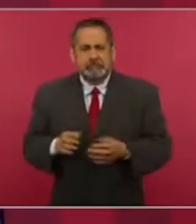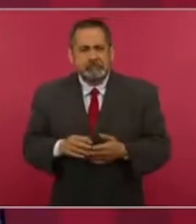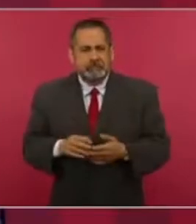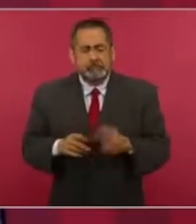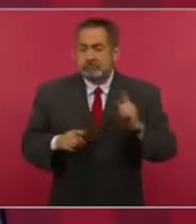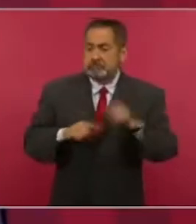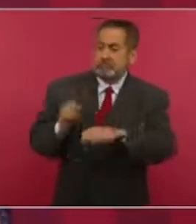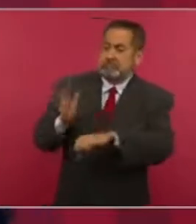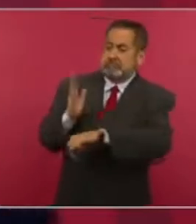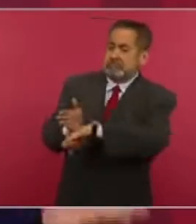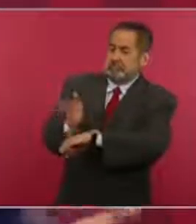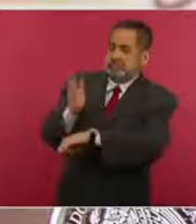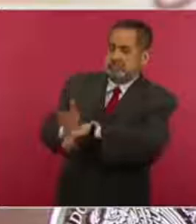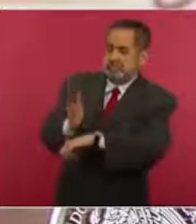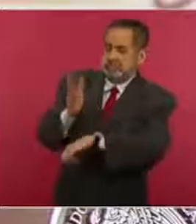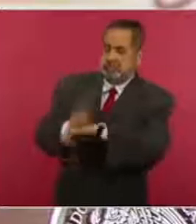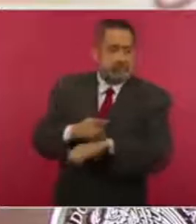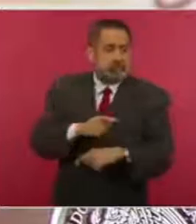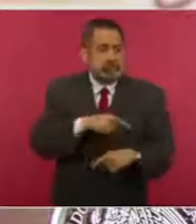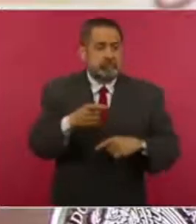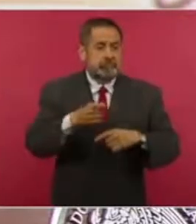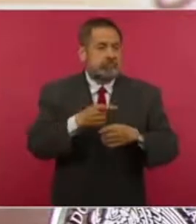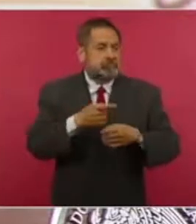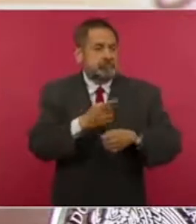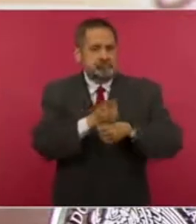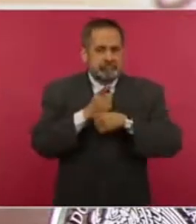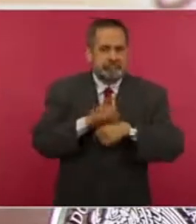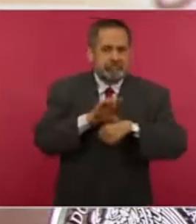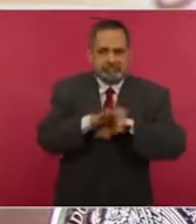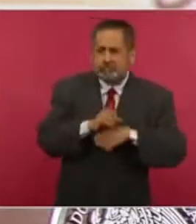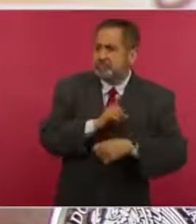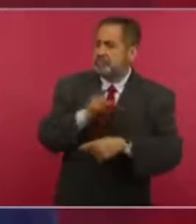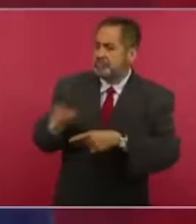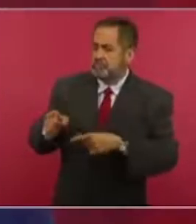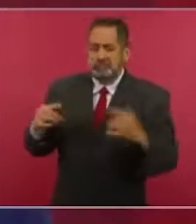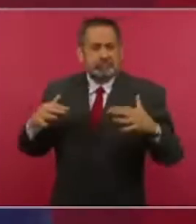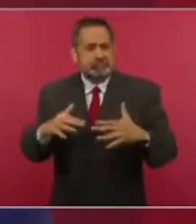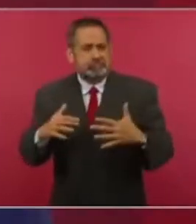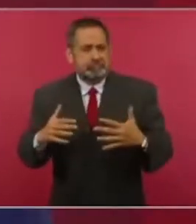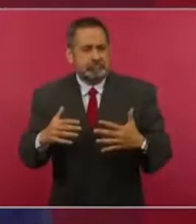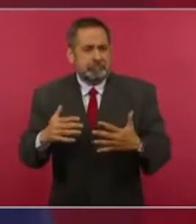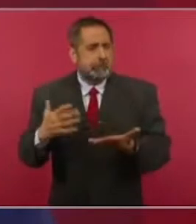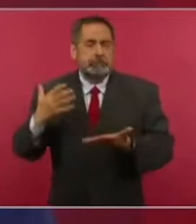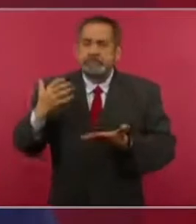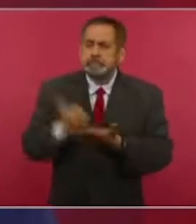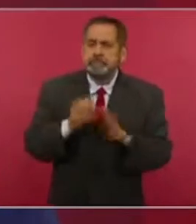sanciones o mandando armas? Nada.